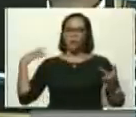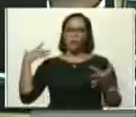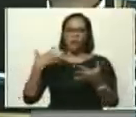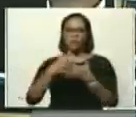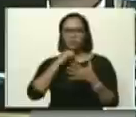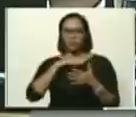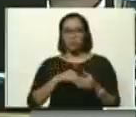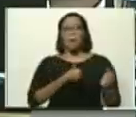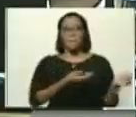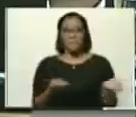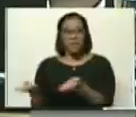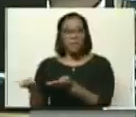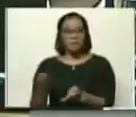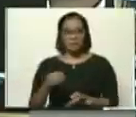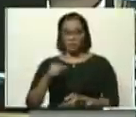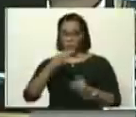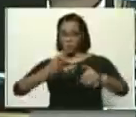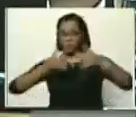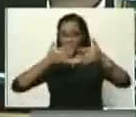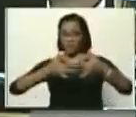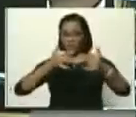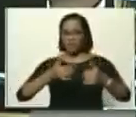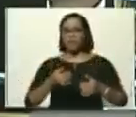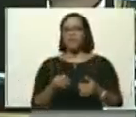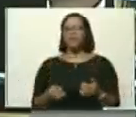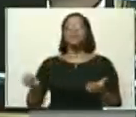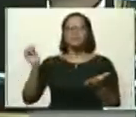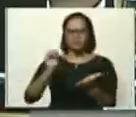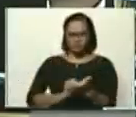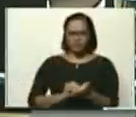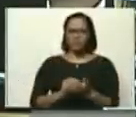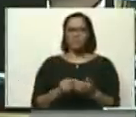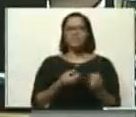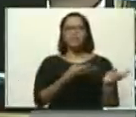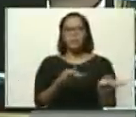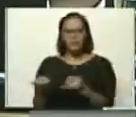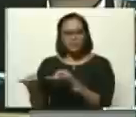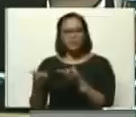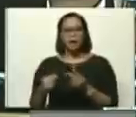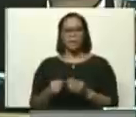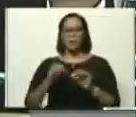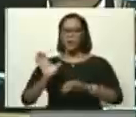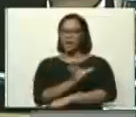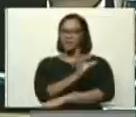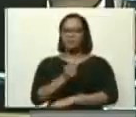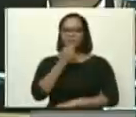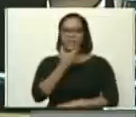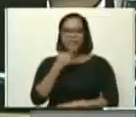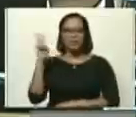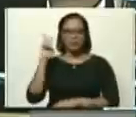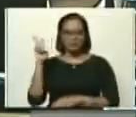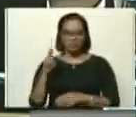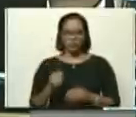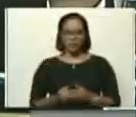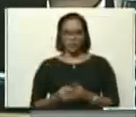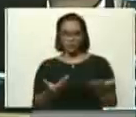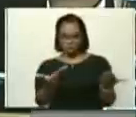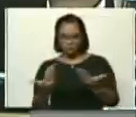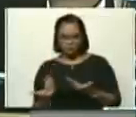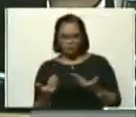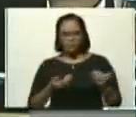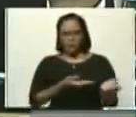Bienvenido, Reinaldo. Te invitamos a que ames esta patria, compongas canciones lindas para Venezuela.